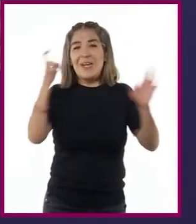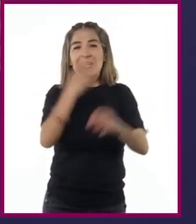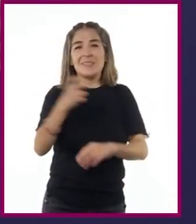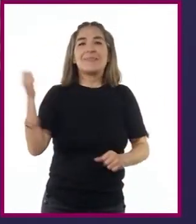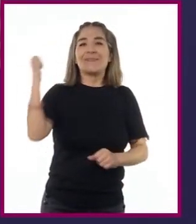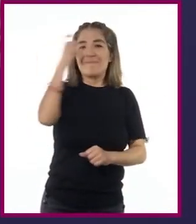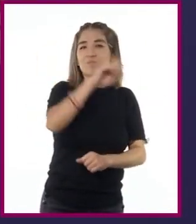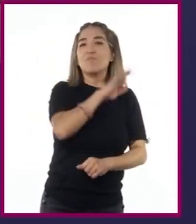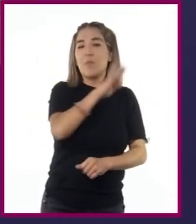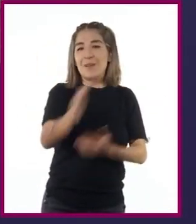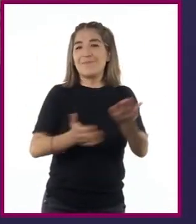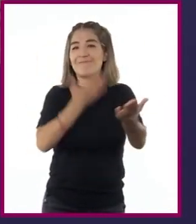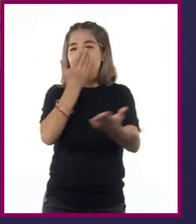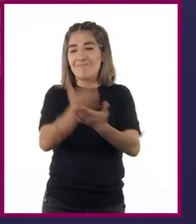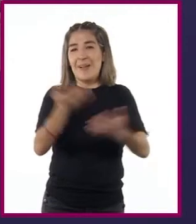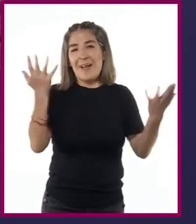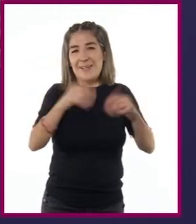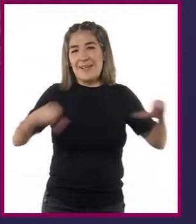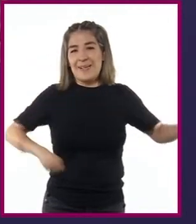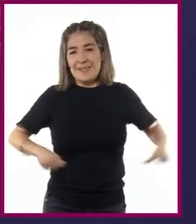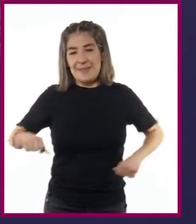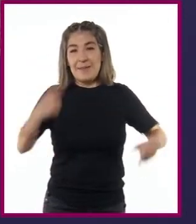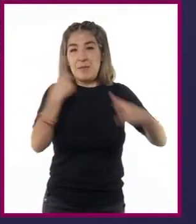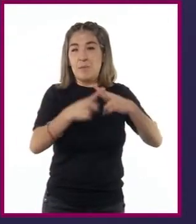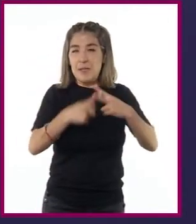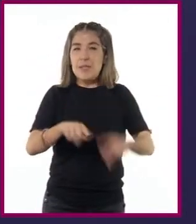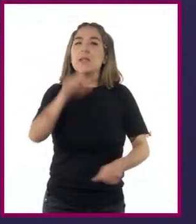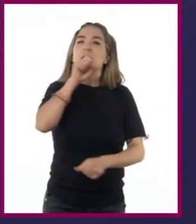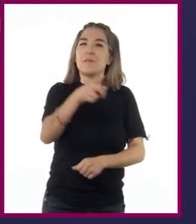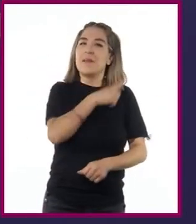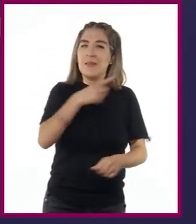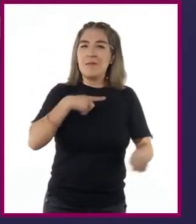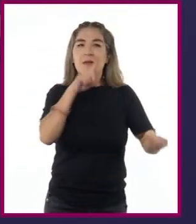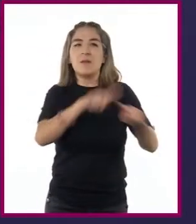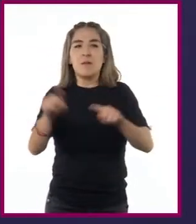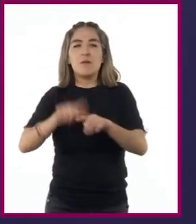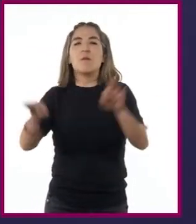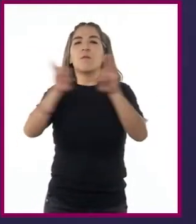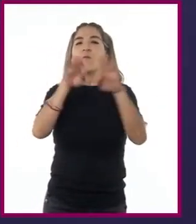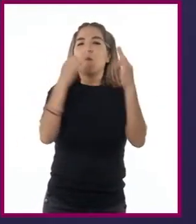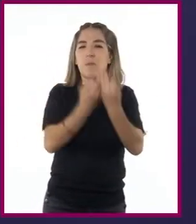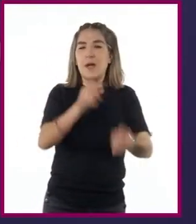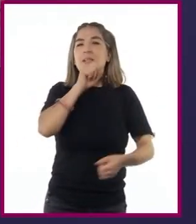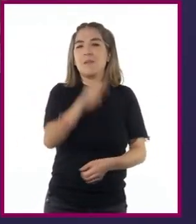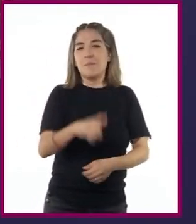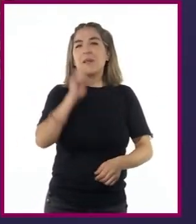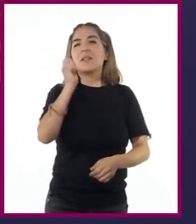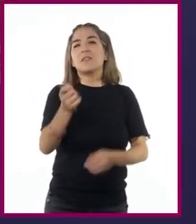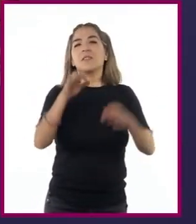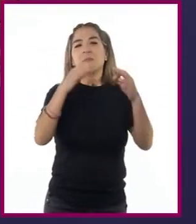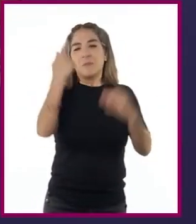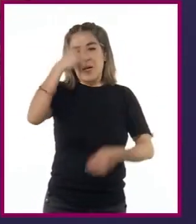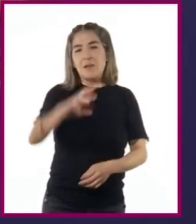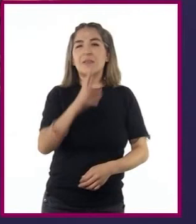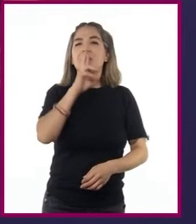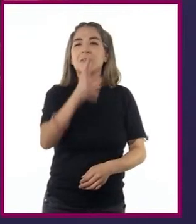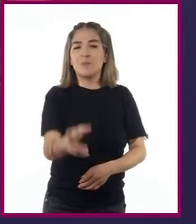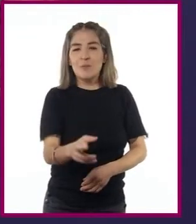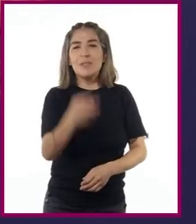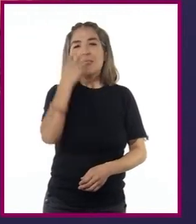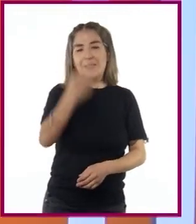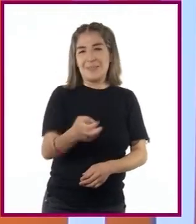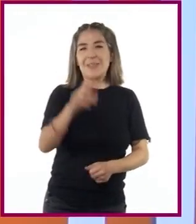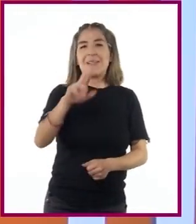se puede presentar los retos, así como la variedad de métodos o estrategias para resolver